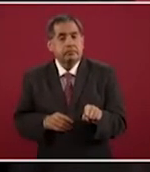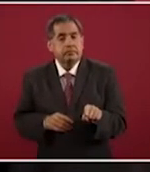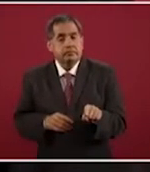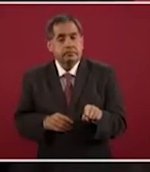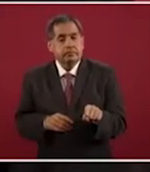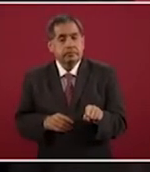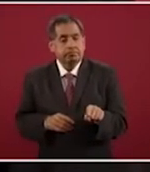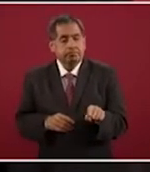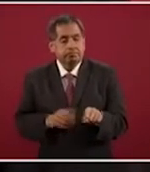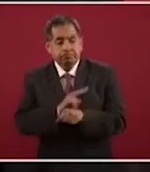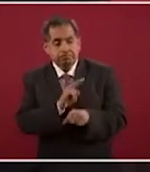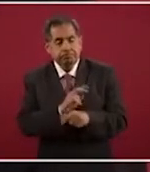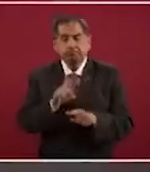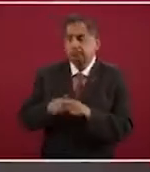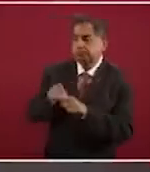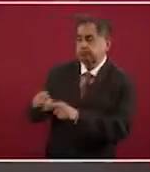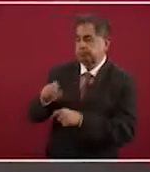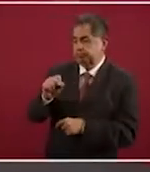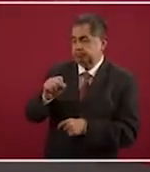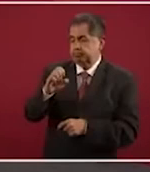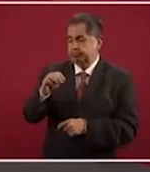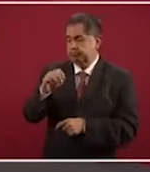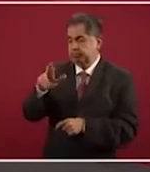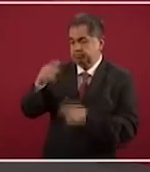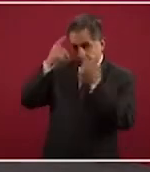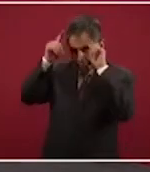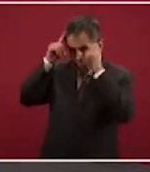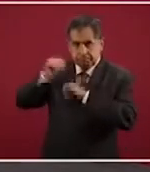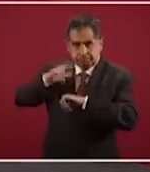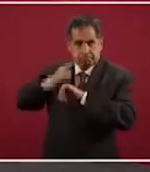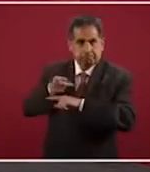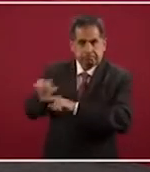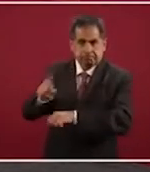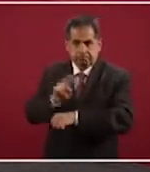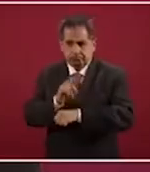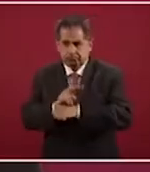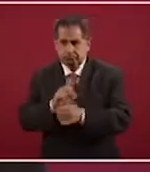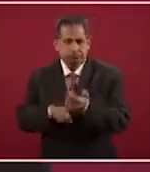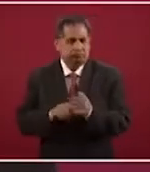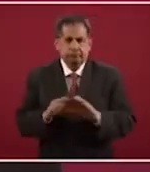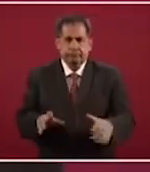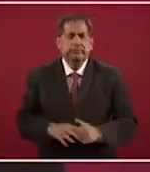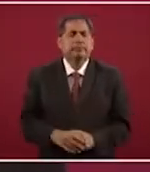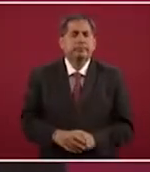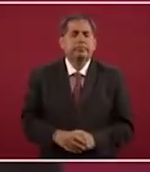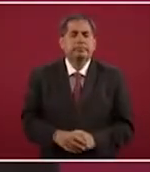la Secretaría de Marina la encargada de atender esto.